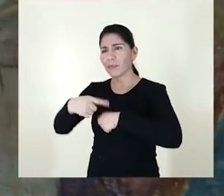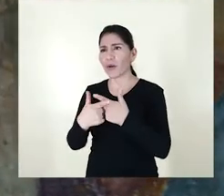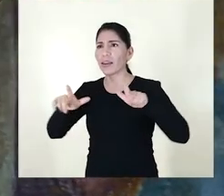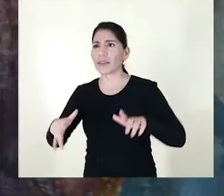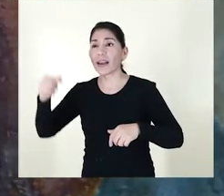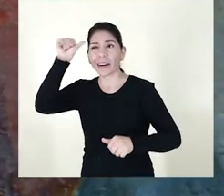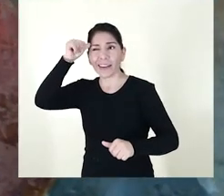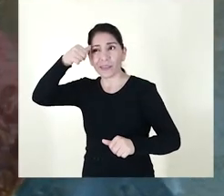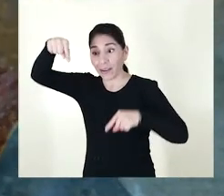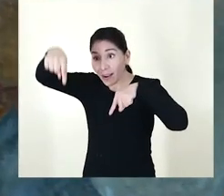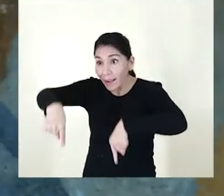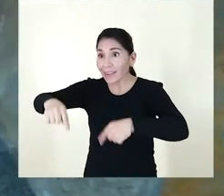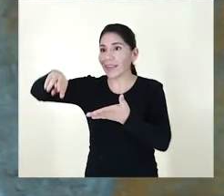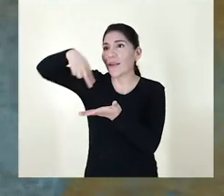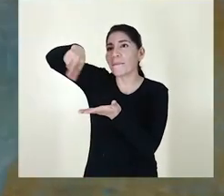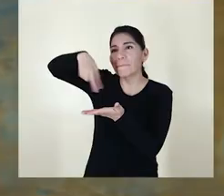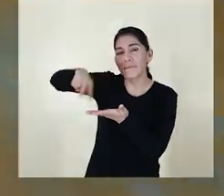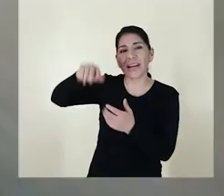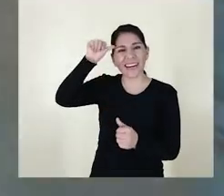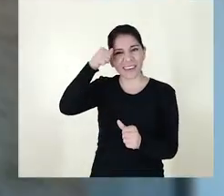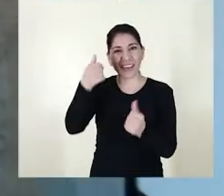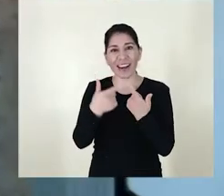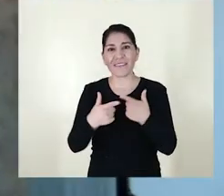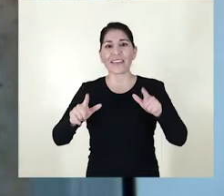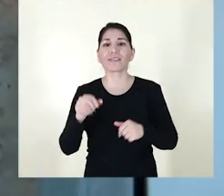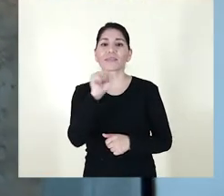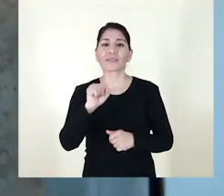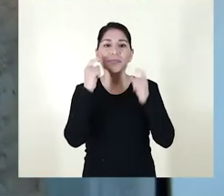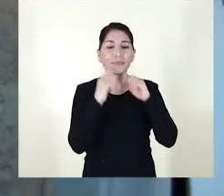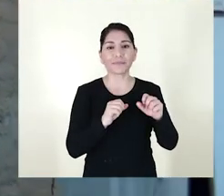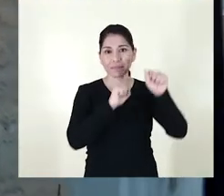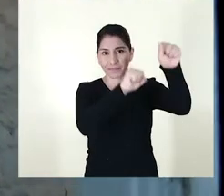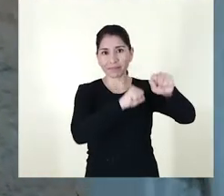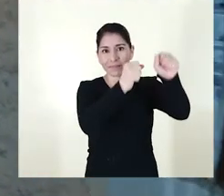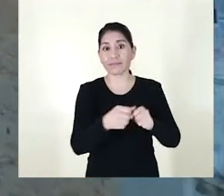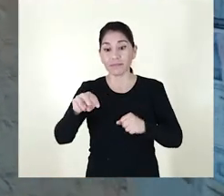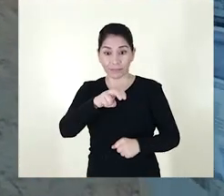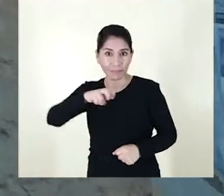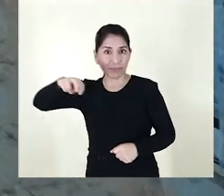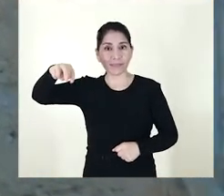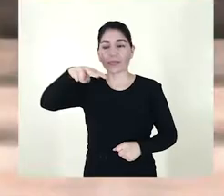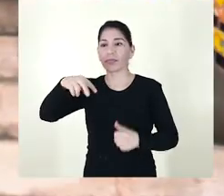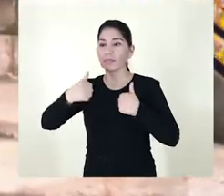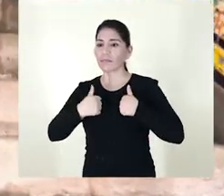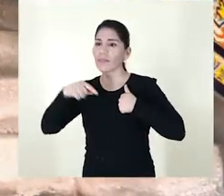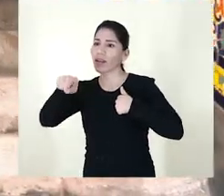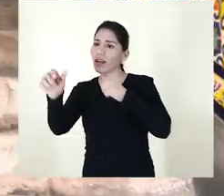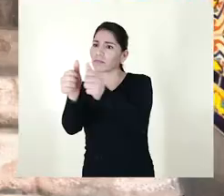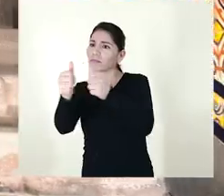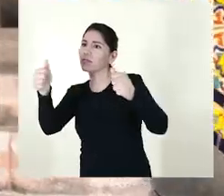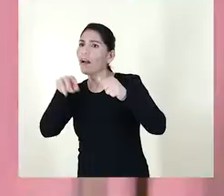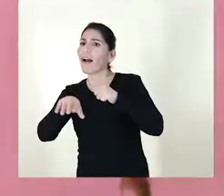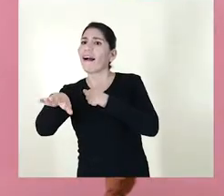de los Libertadores y recordar que aquí se realizó un baile en homenaje al Libertador San Martín. Al subir las escaleras nos topamos